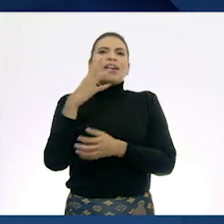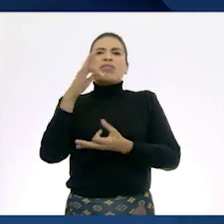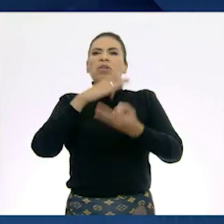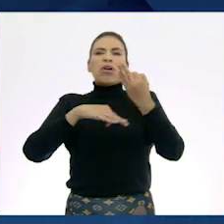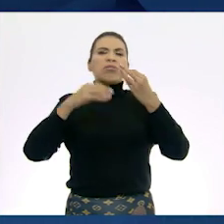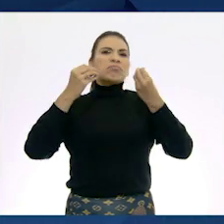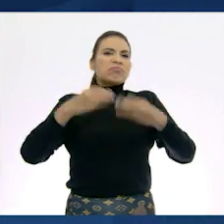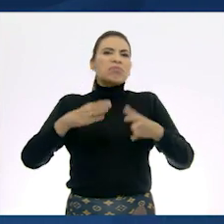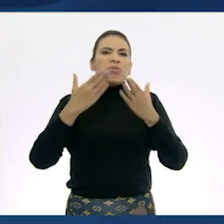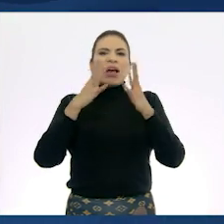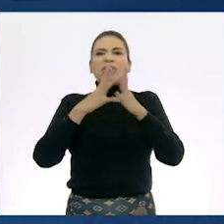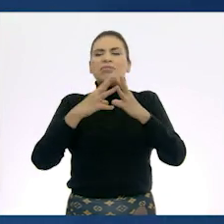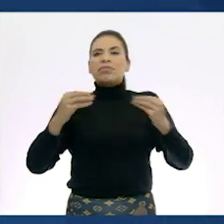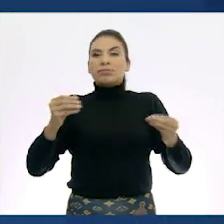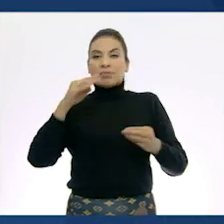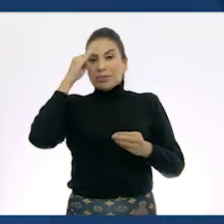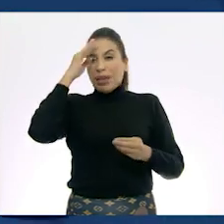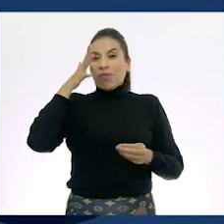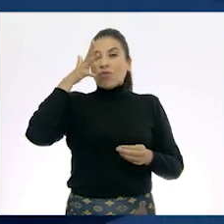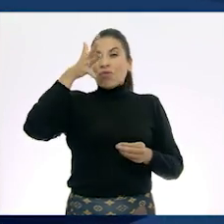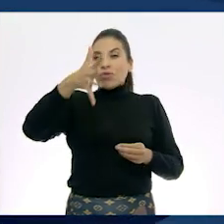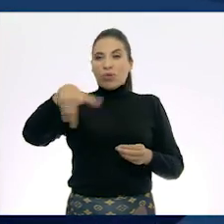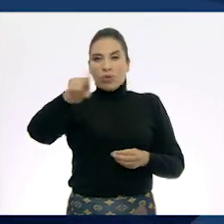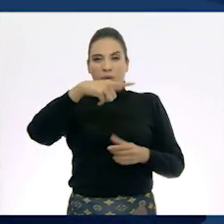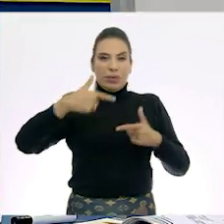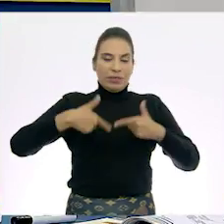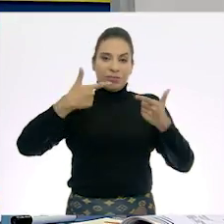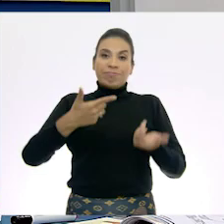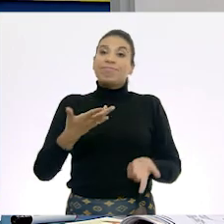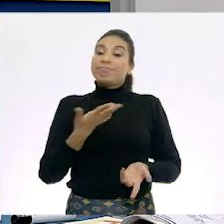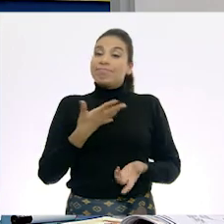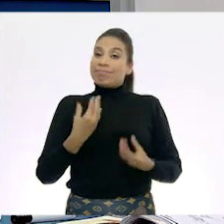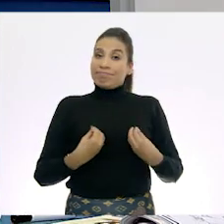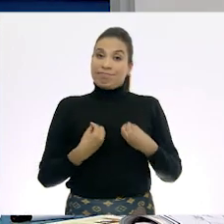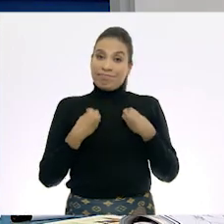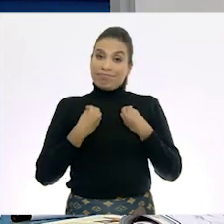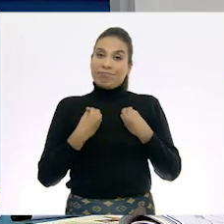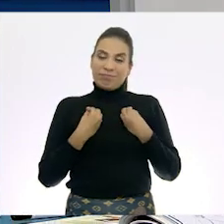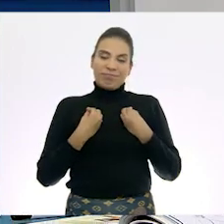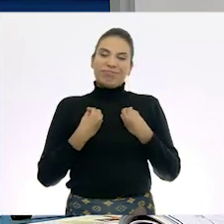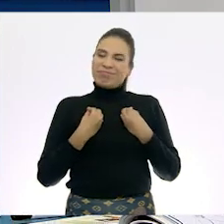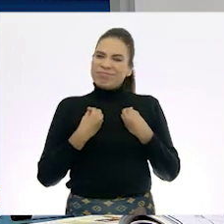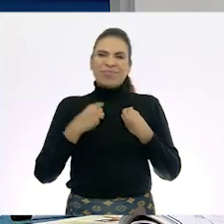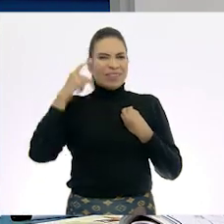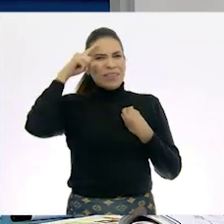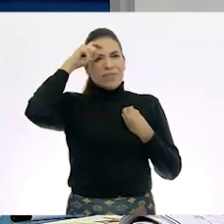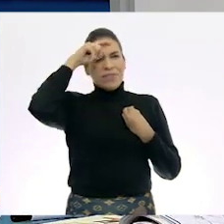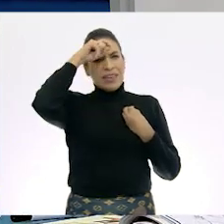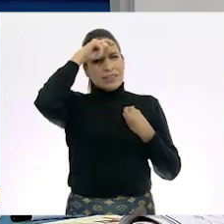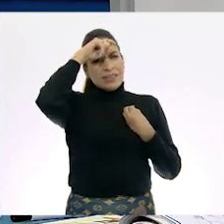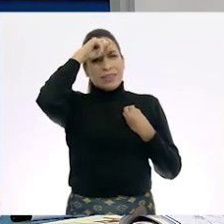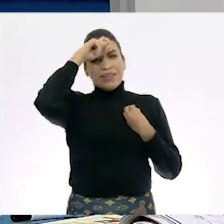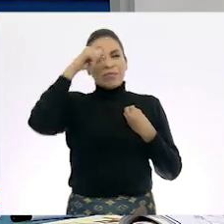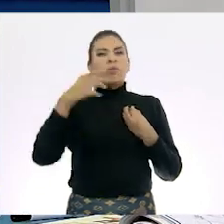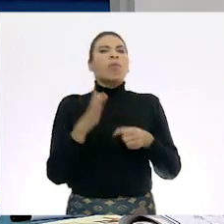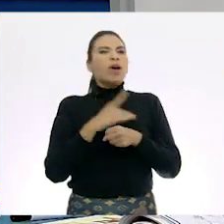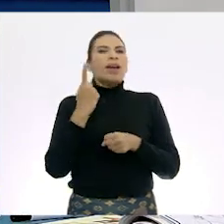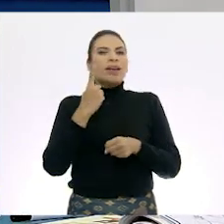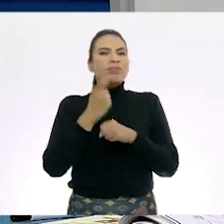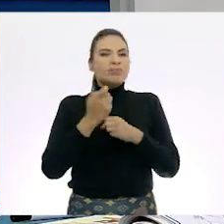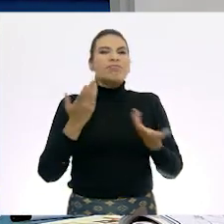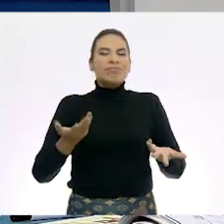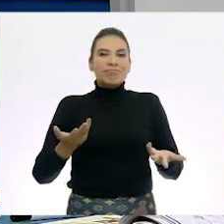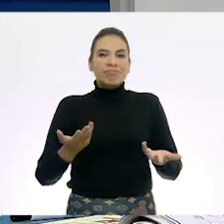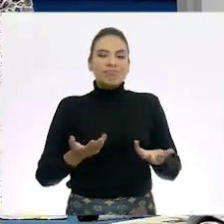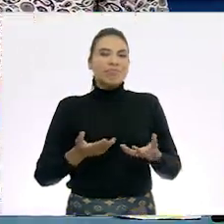Pues estamos pensando en las futuras generaciones que tendrían una vida muy, muy difícil, porque principalmente pues